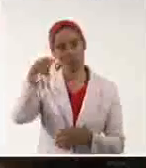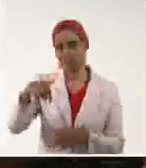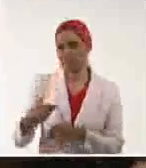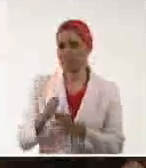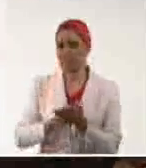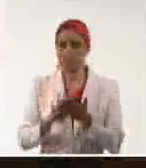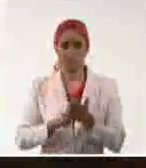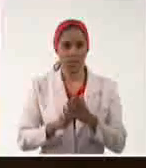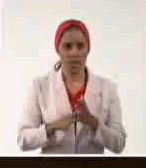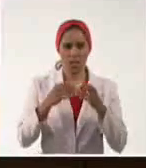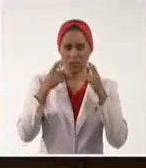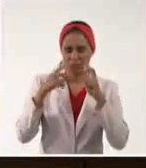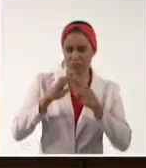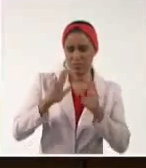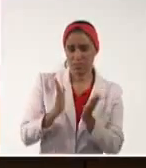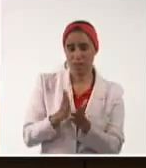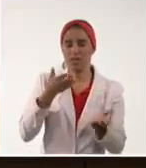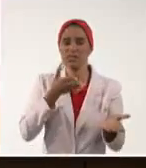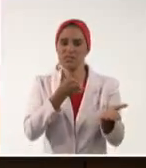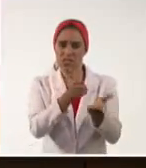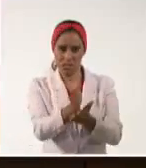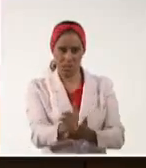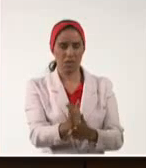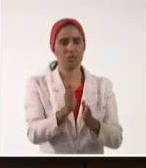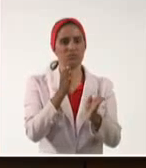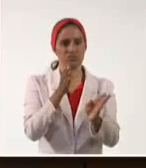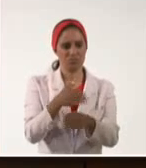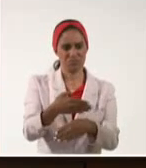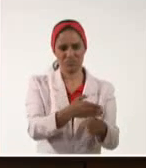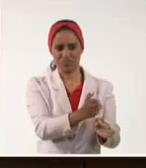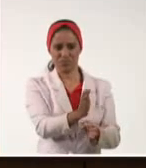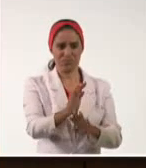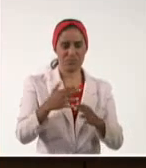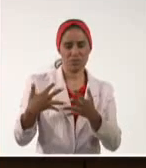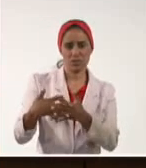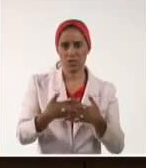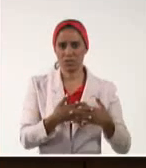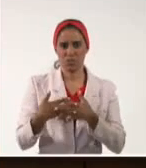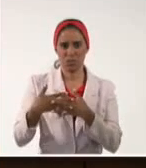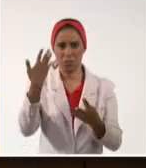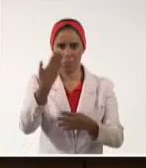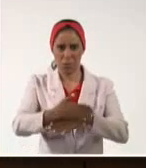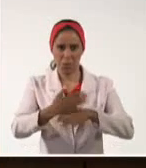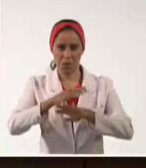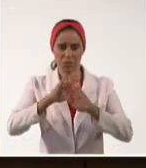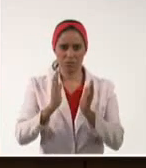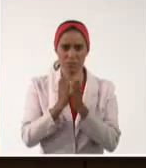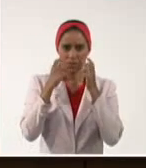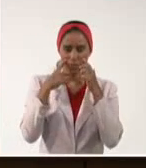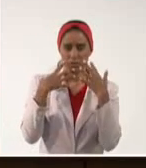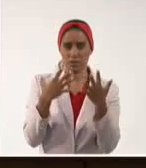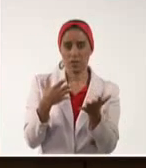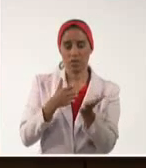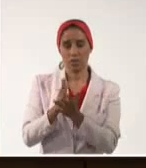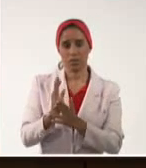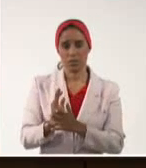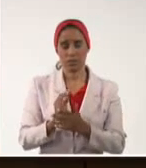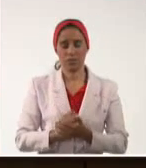mundial y mantiene su criminal política, la cual justifica desde una construcción discursiva de doble